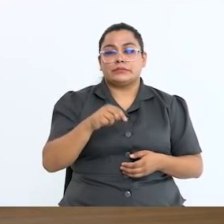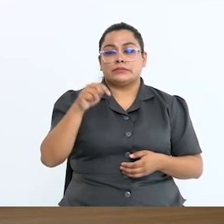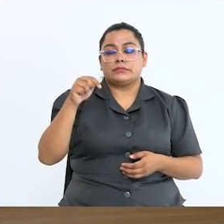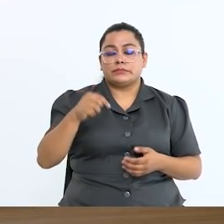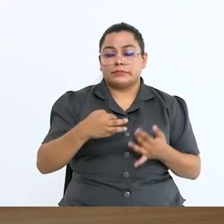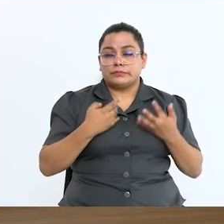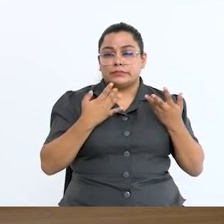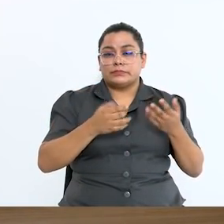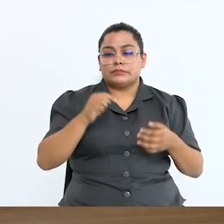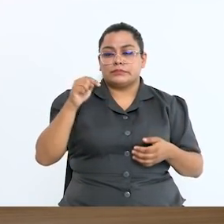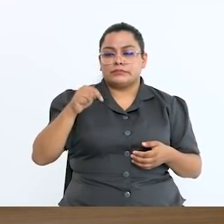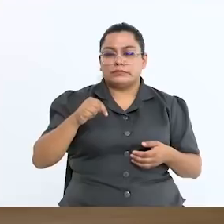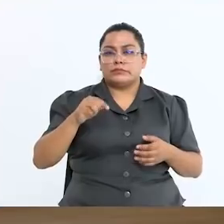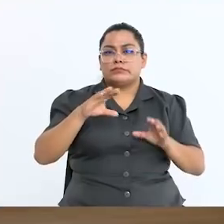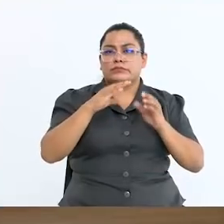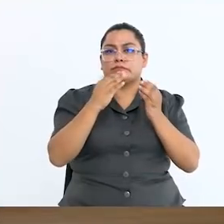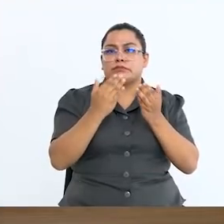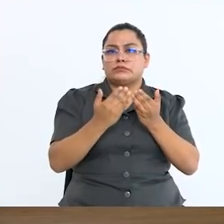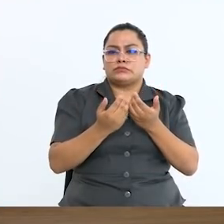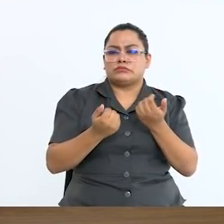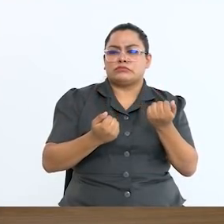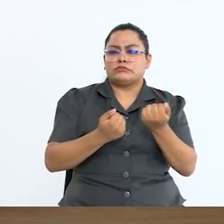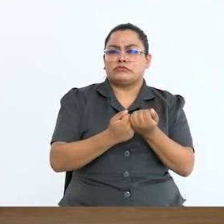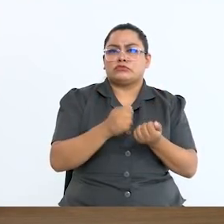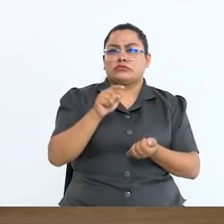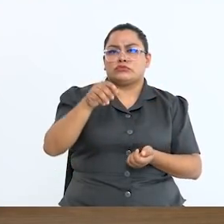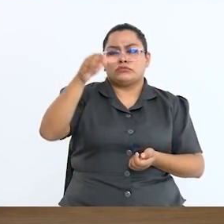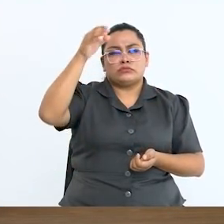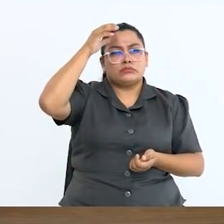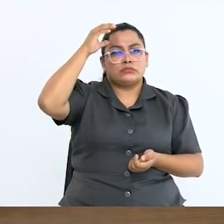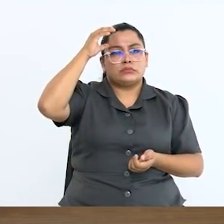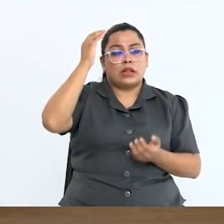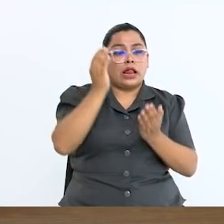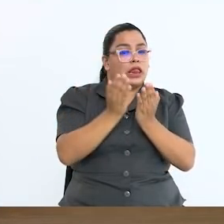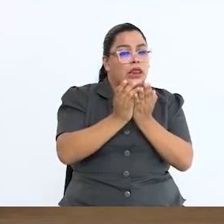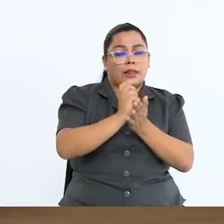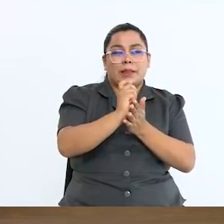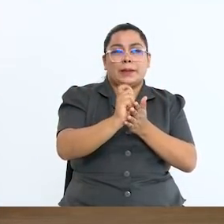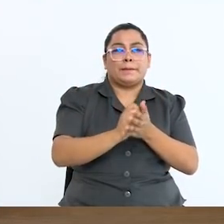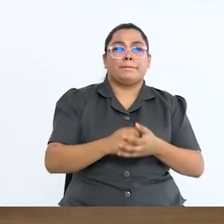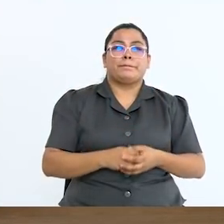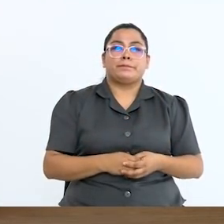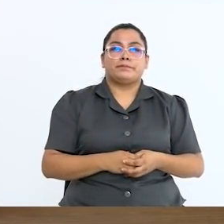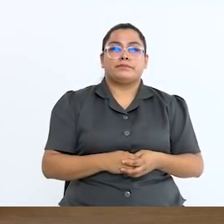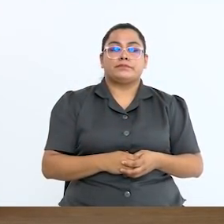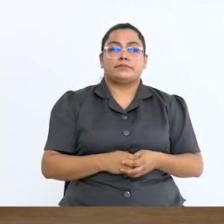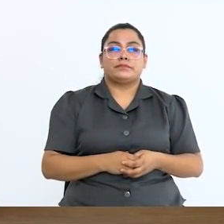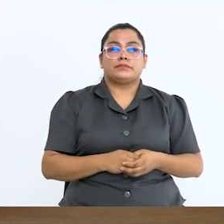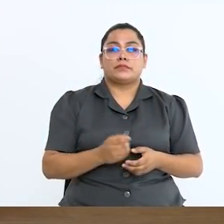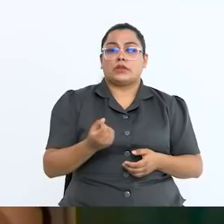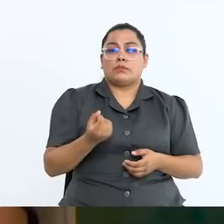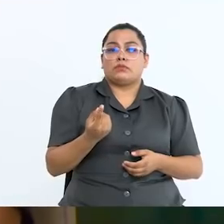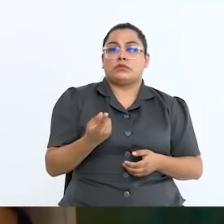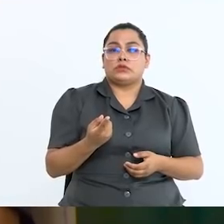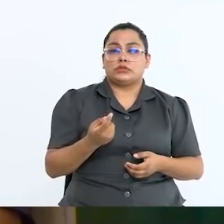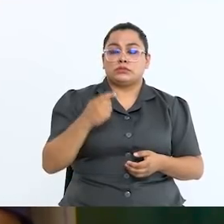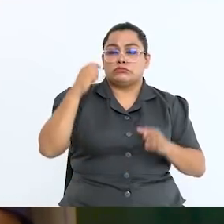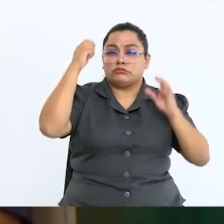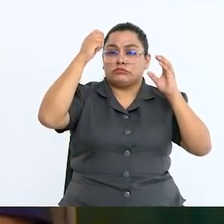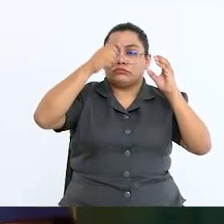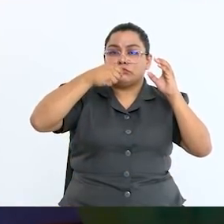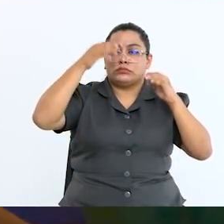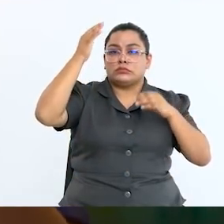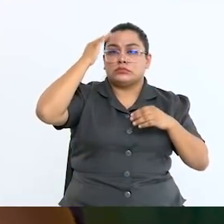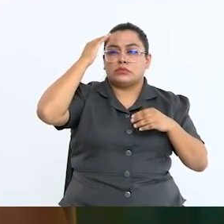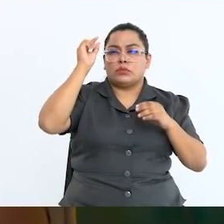Amigos y amigas, esperamos que todo este webinar haya aportado a sus conocimientos sobre la lectura y la escritura. En la siguiente